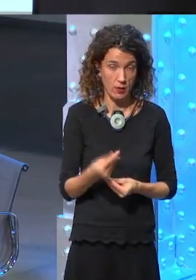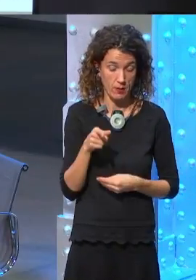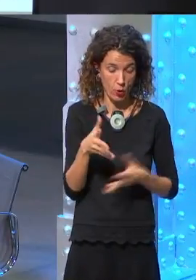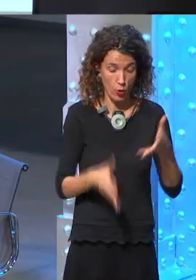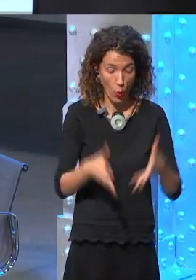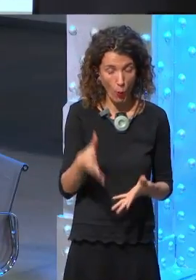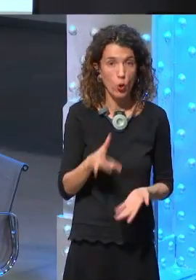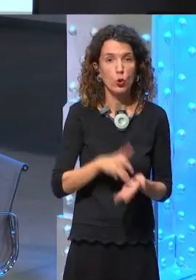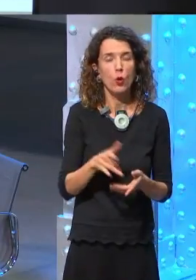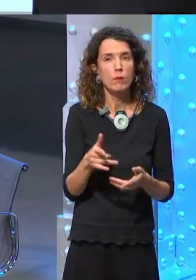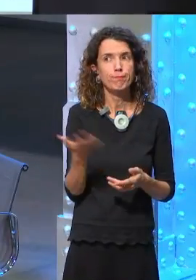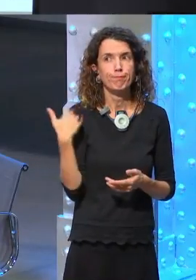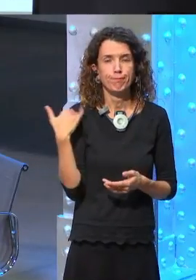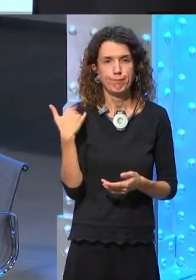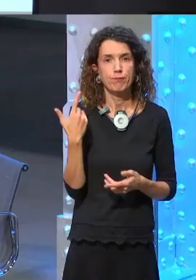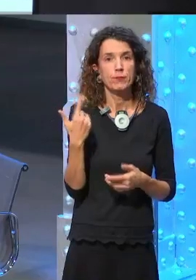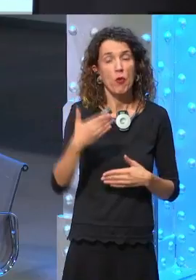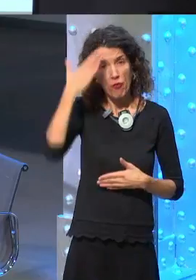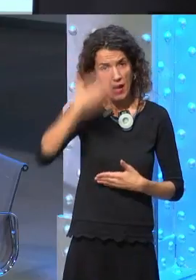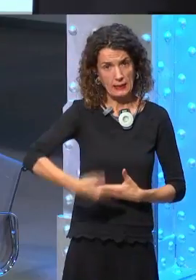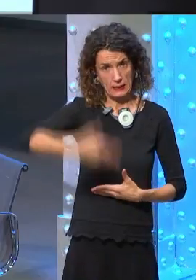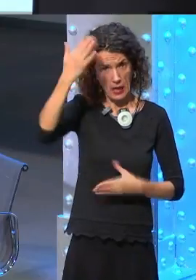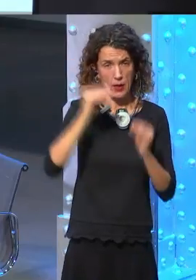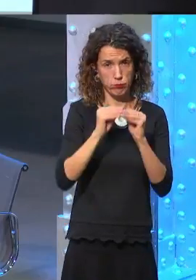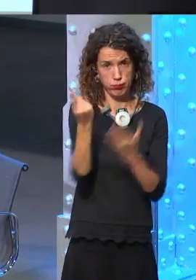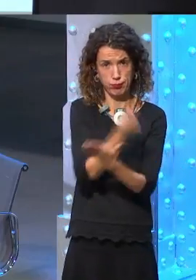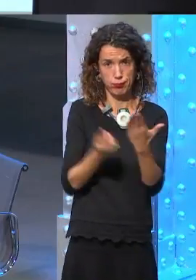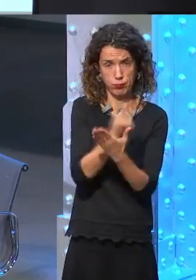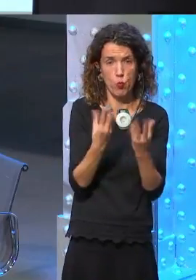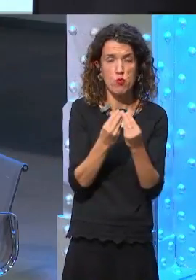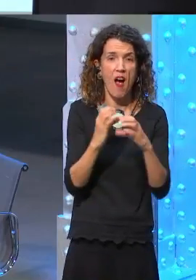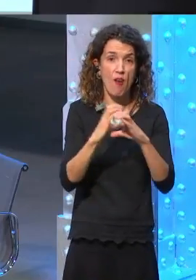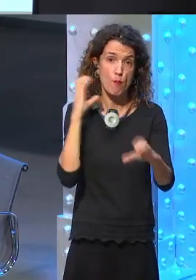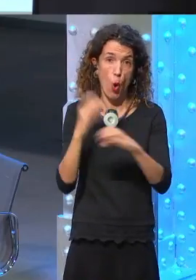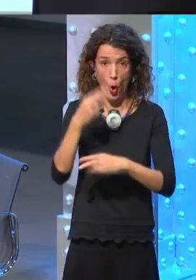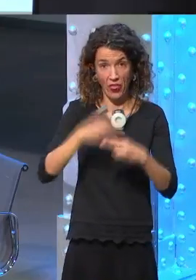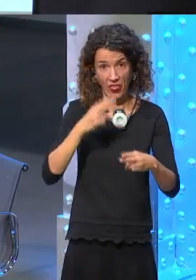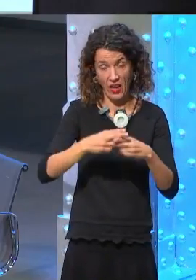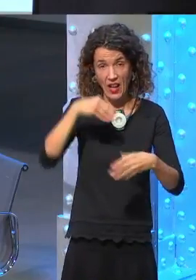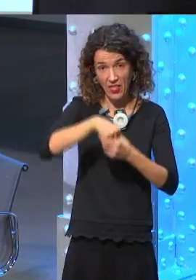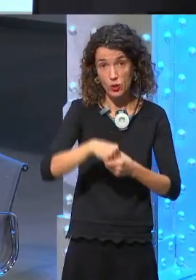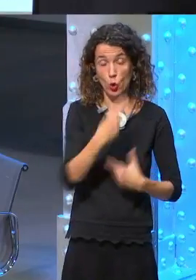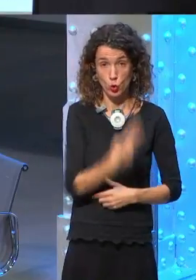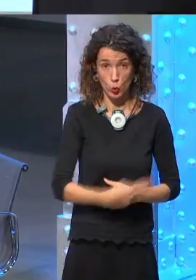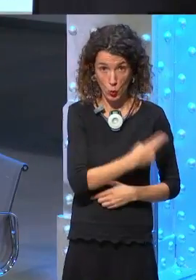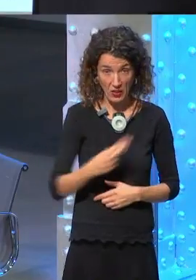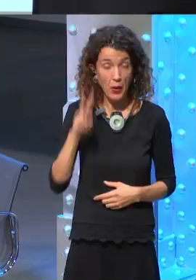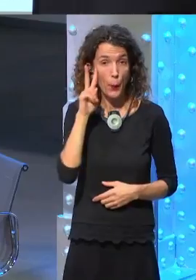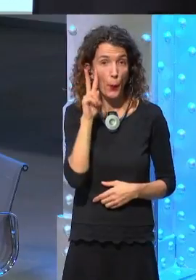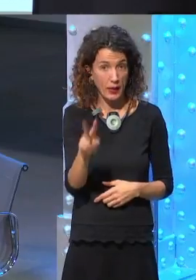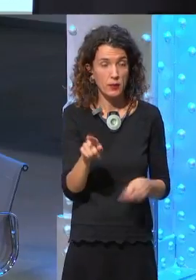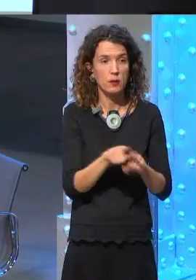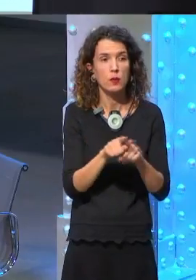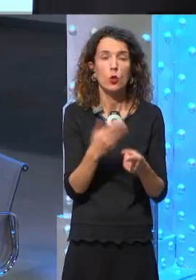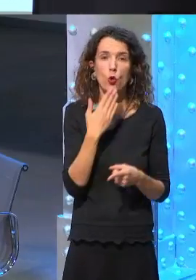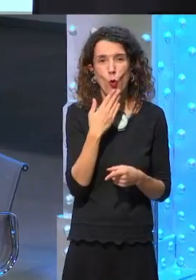Tuvimos la ocasión de diseñar esta fachada de unas bodegas en Suiza, y veis estas